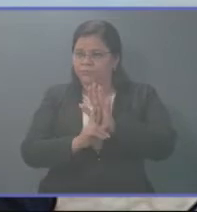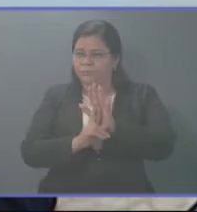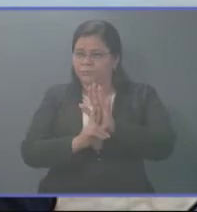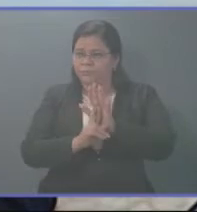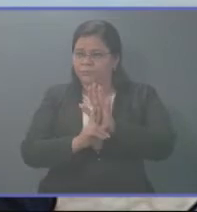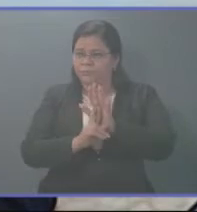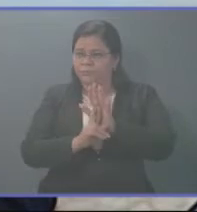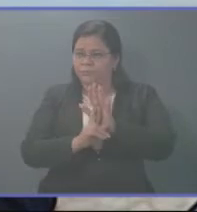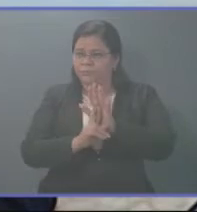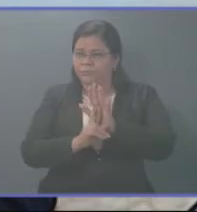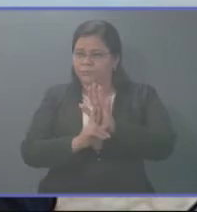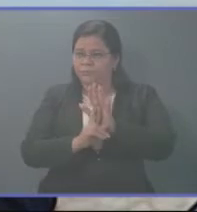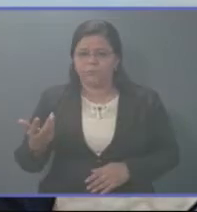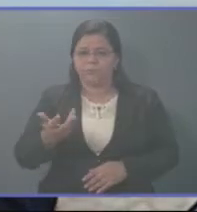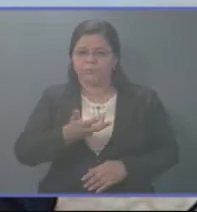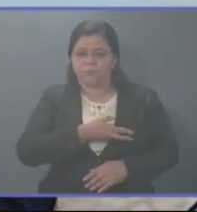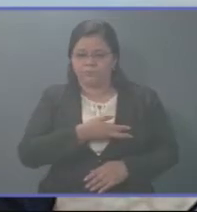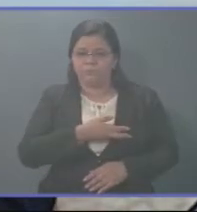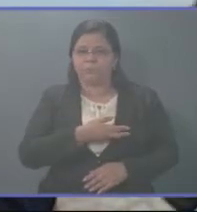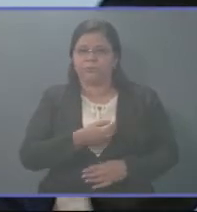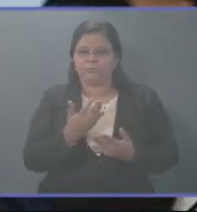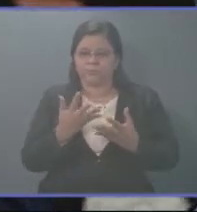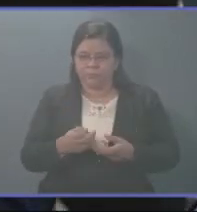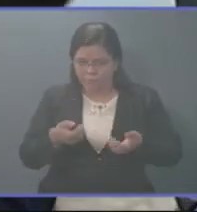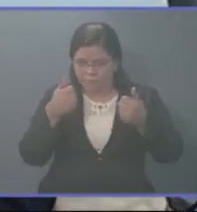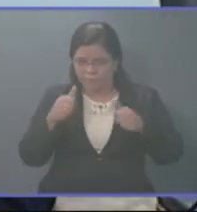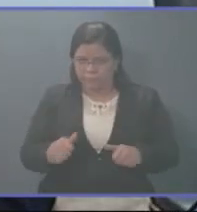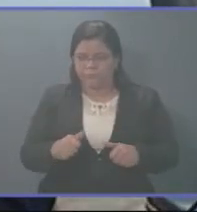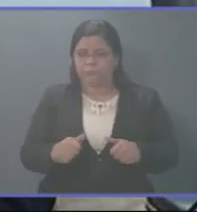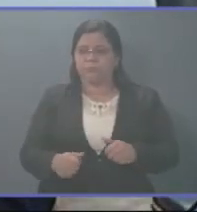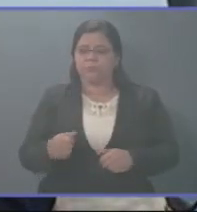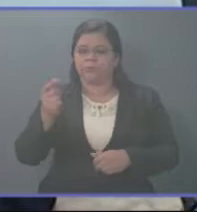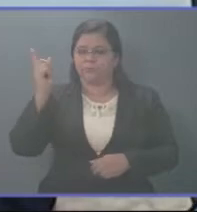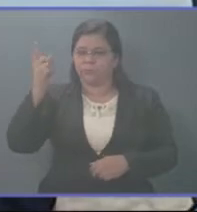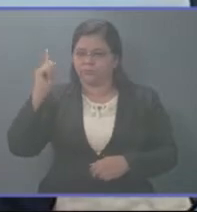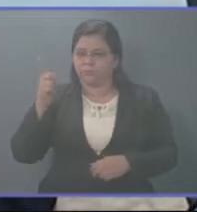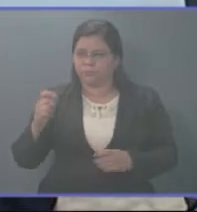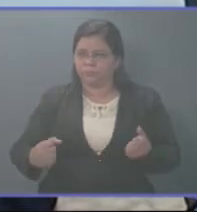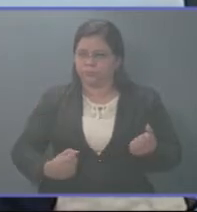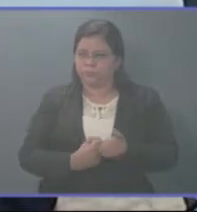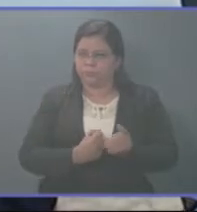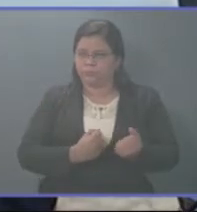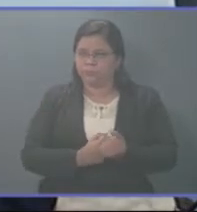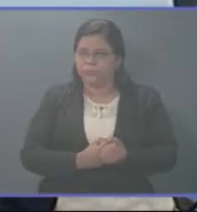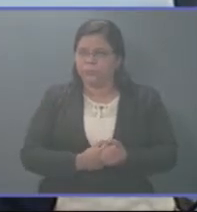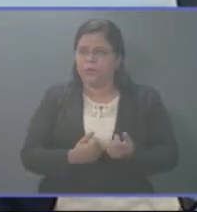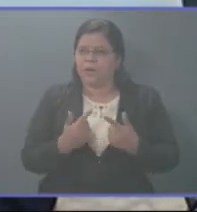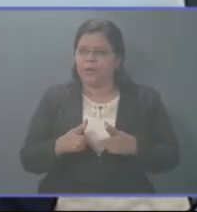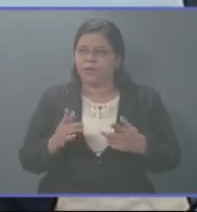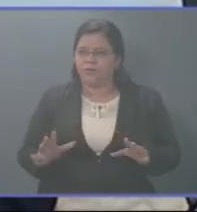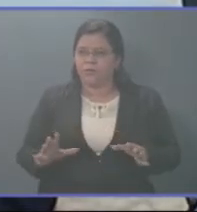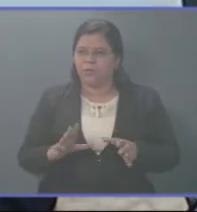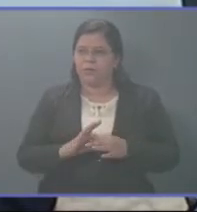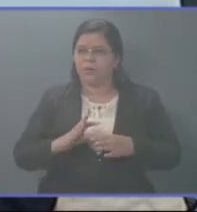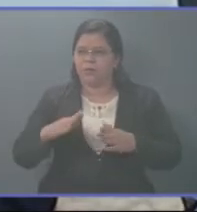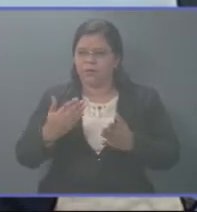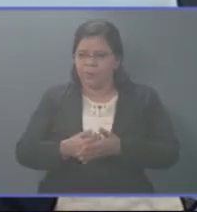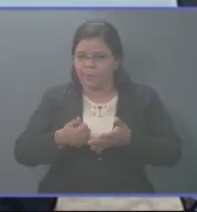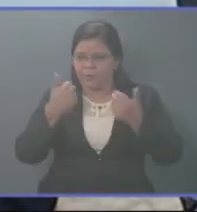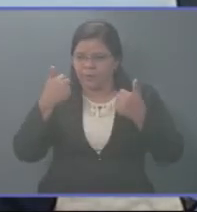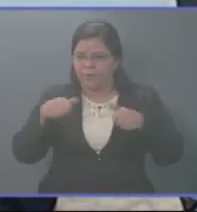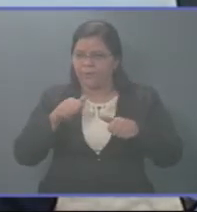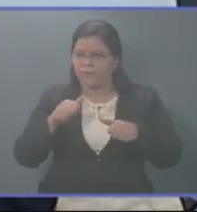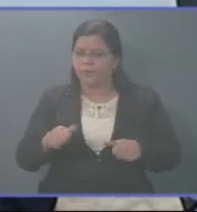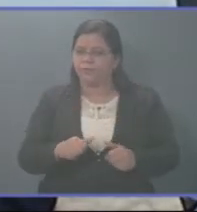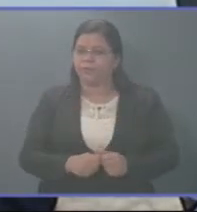día no ha dado los votos en acompañamiento al Magisterio Nacional. Porque a veces solo son buenos para